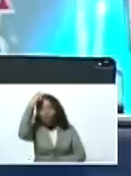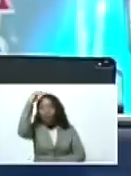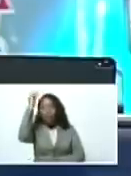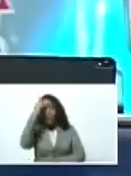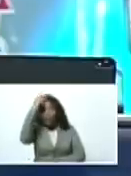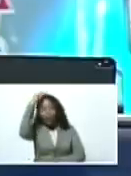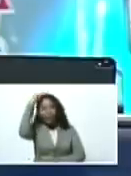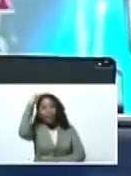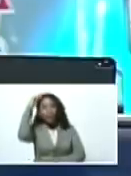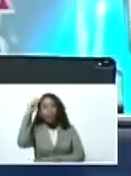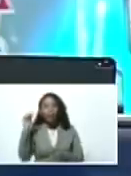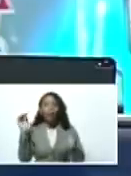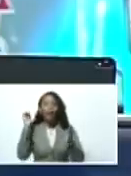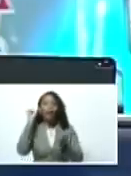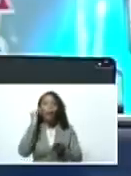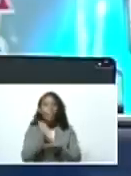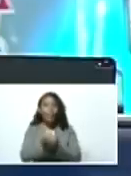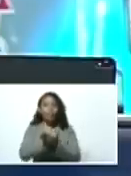Tarek. Amén.